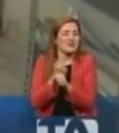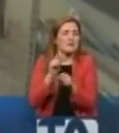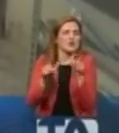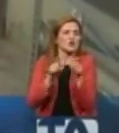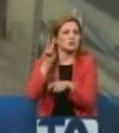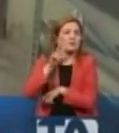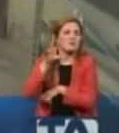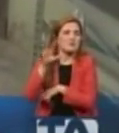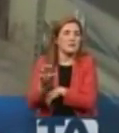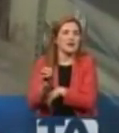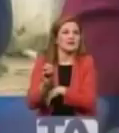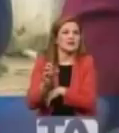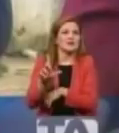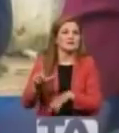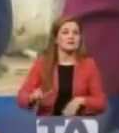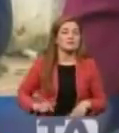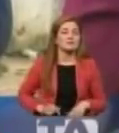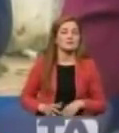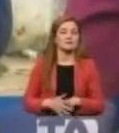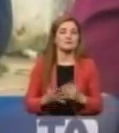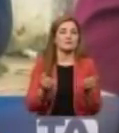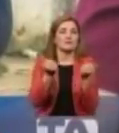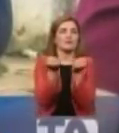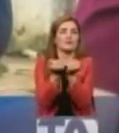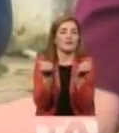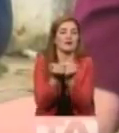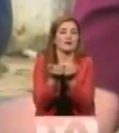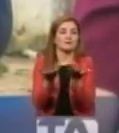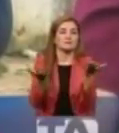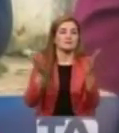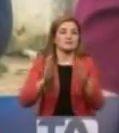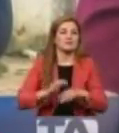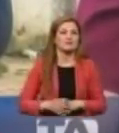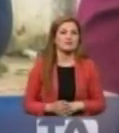de 20 trabajadores de la salud. Estamos demasiado